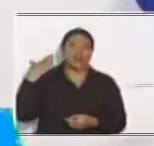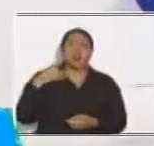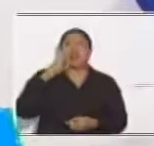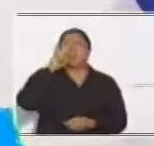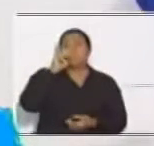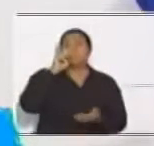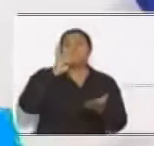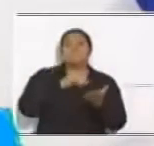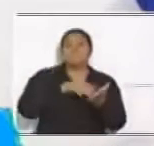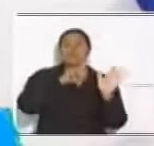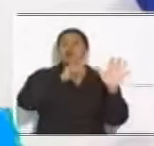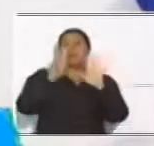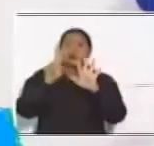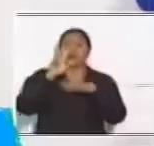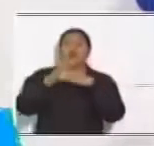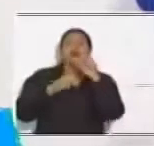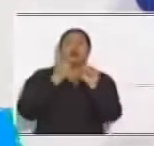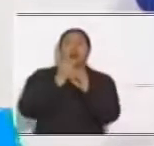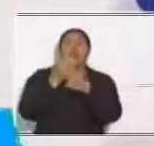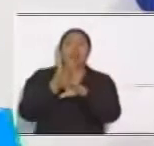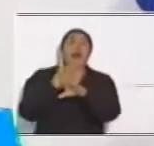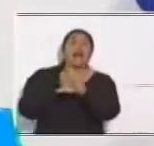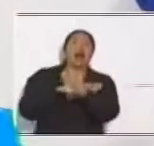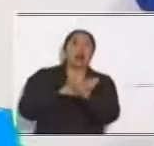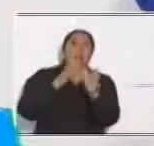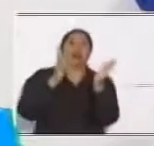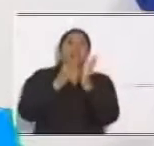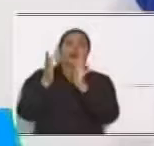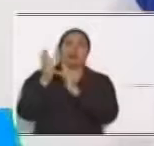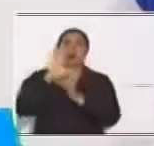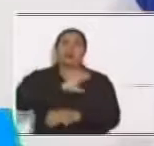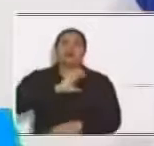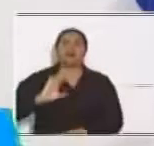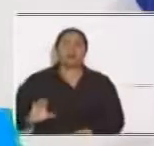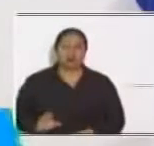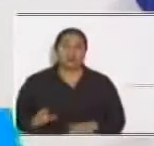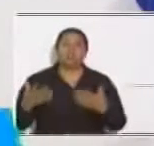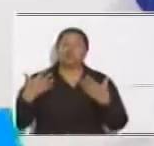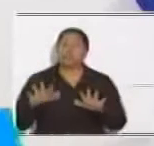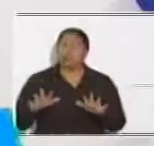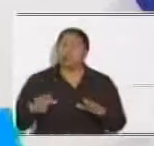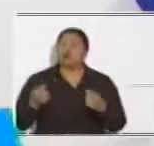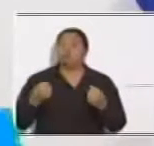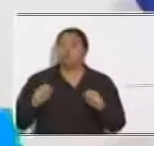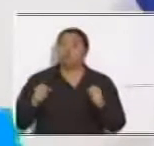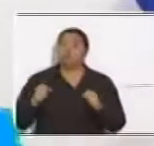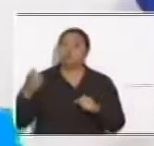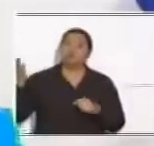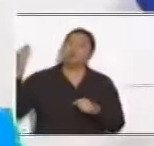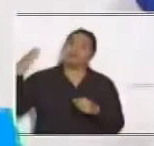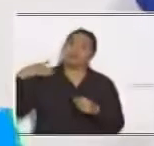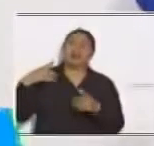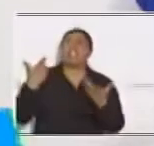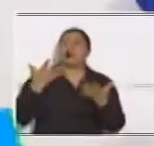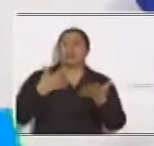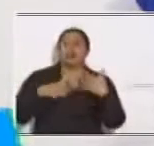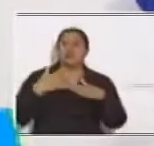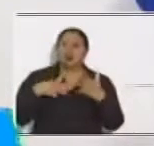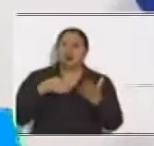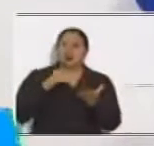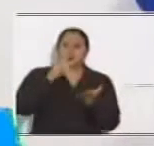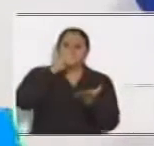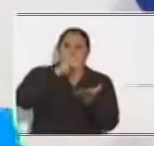1600 años antes de Cristo ya se hacía trigonometría. Y no había un libro,